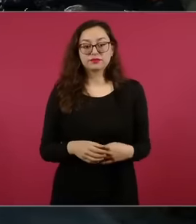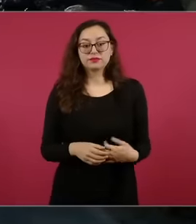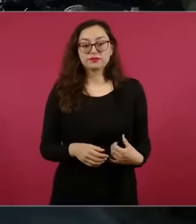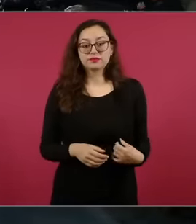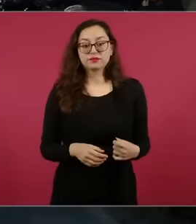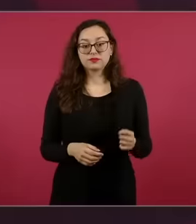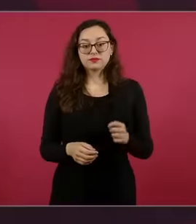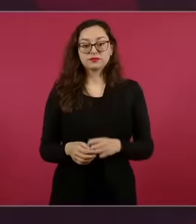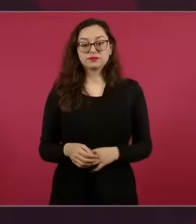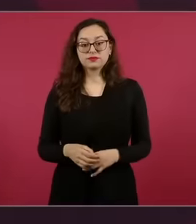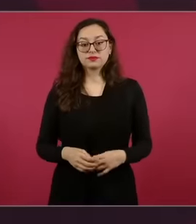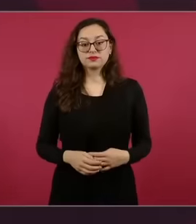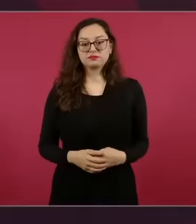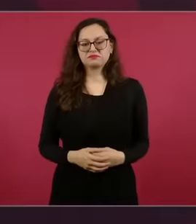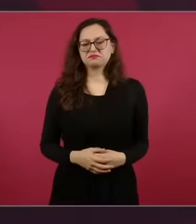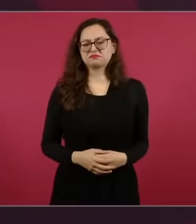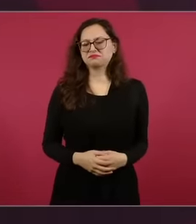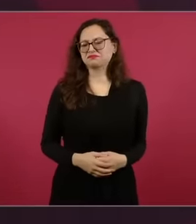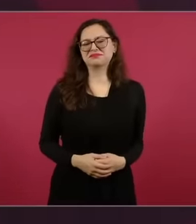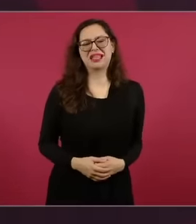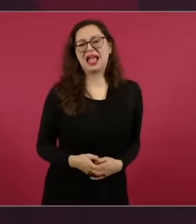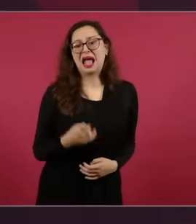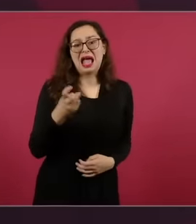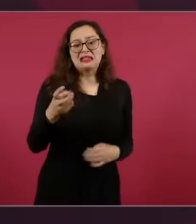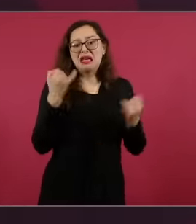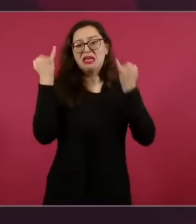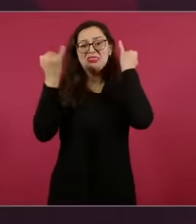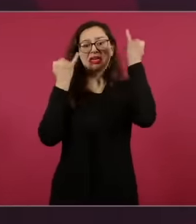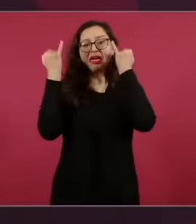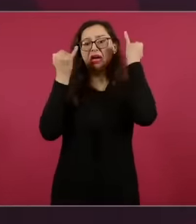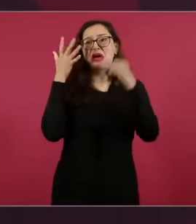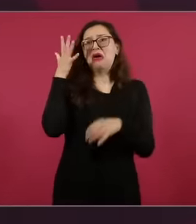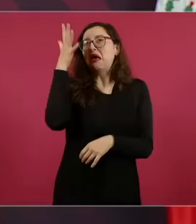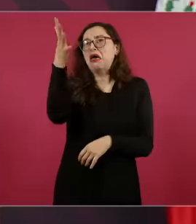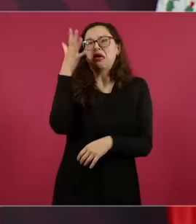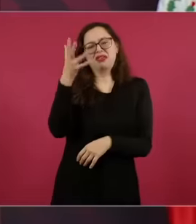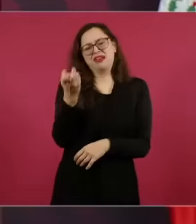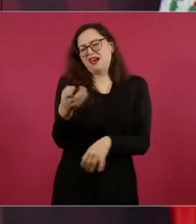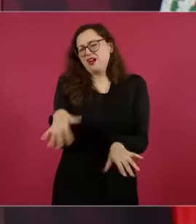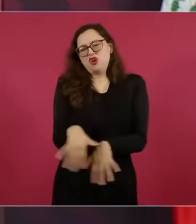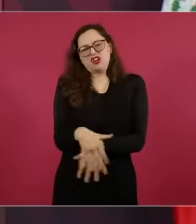No, eso es futurismo corriente, barato, vulgar.